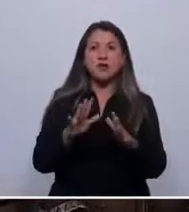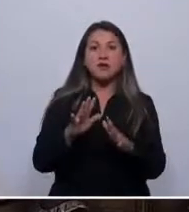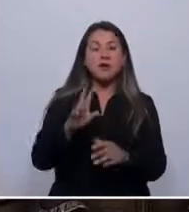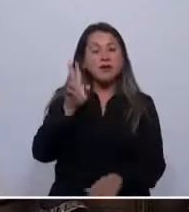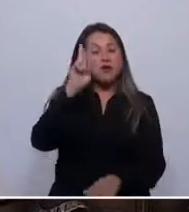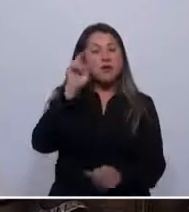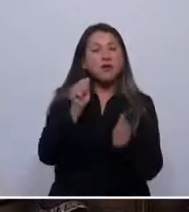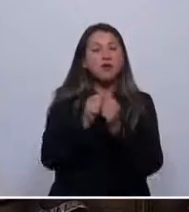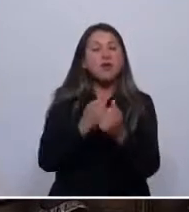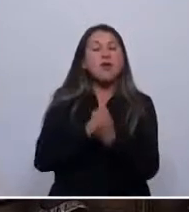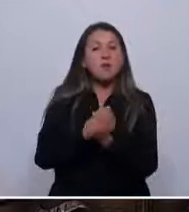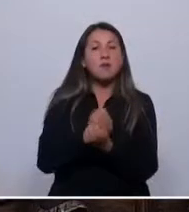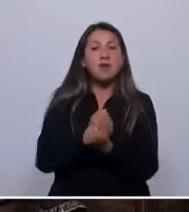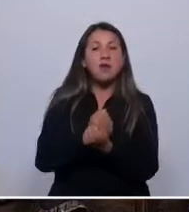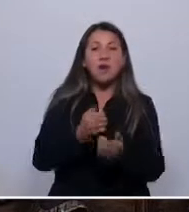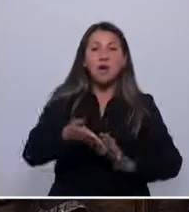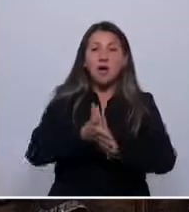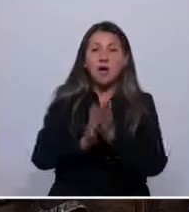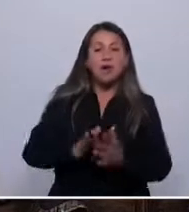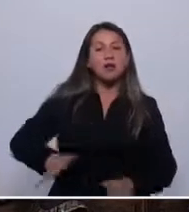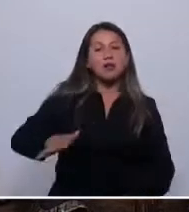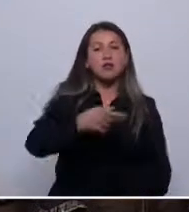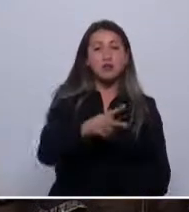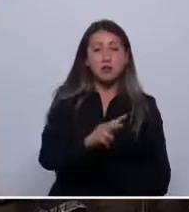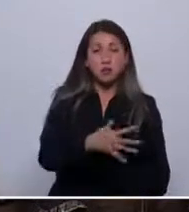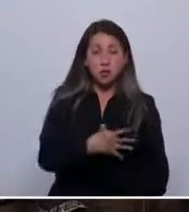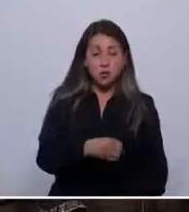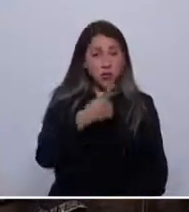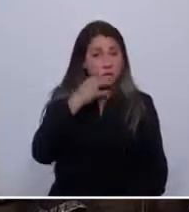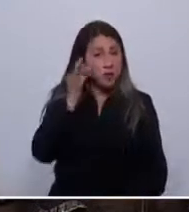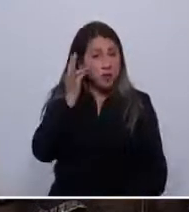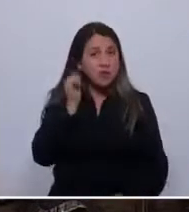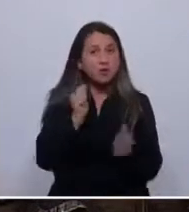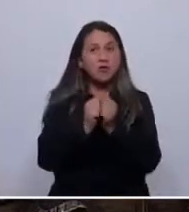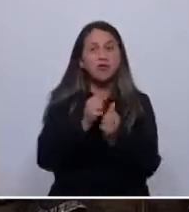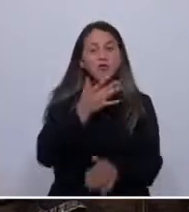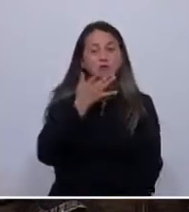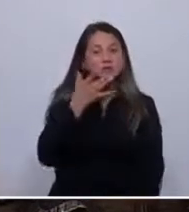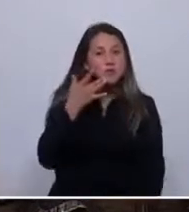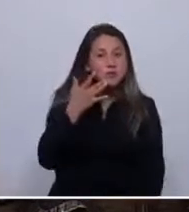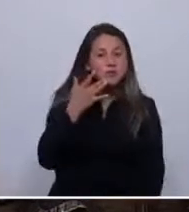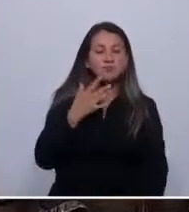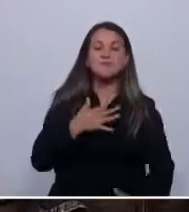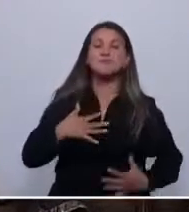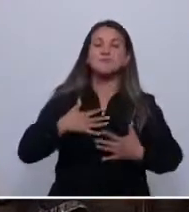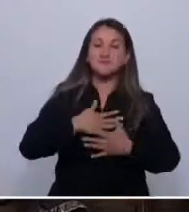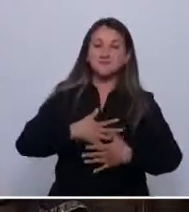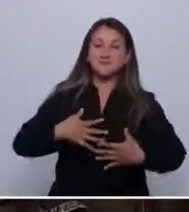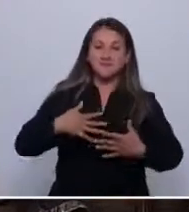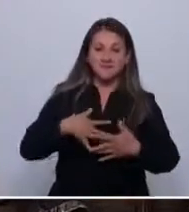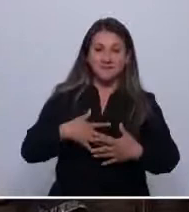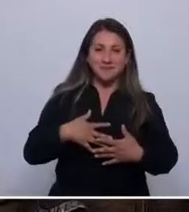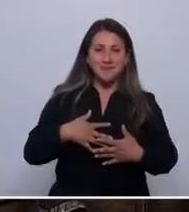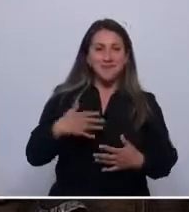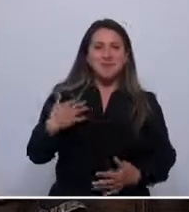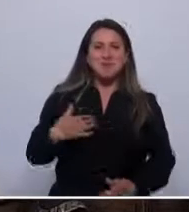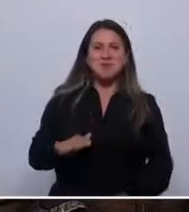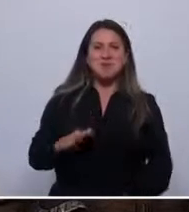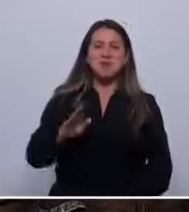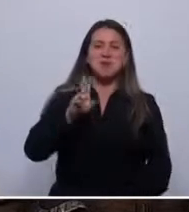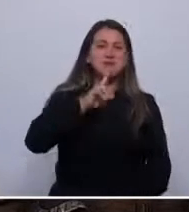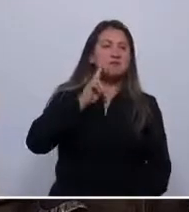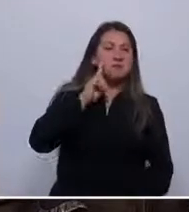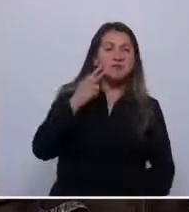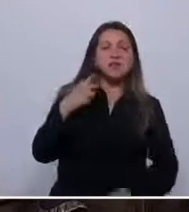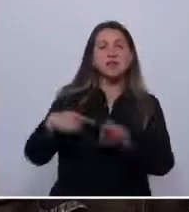todos, todas y todes sus hijos. Con dulzura, con regocijo, sin importar sus colores, sus historias,